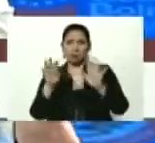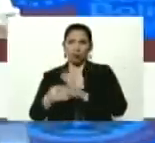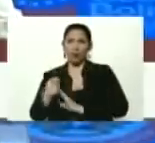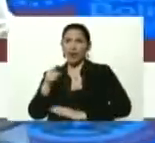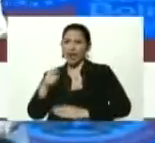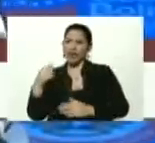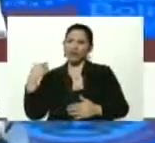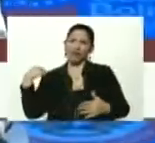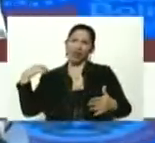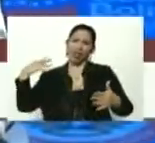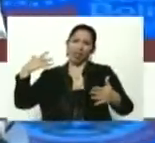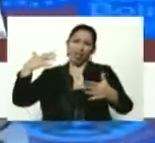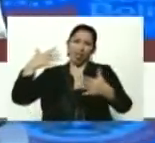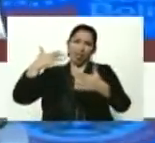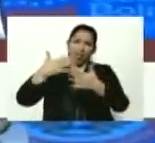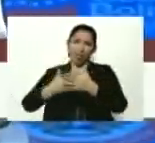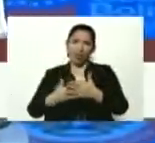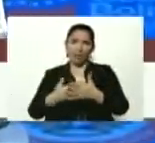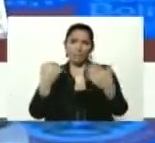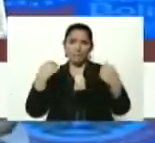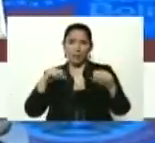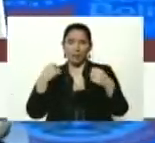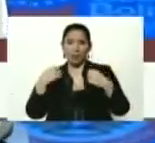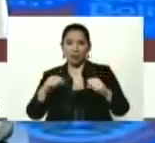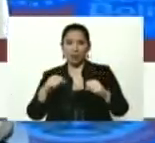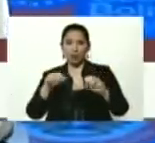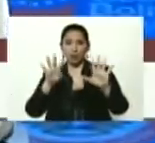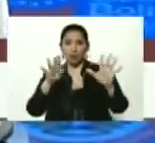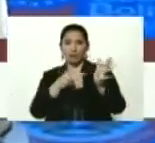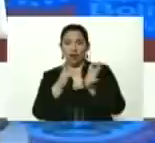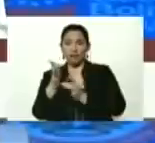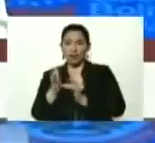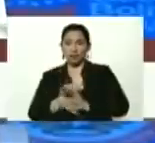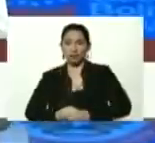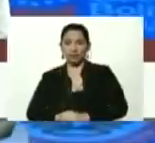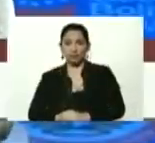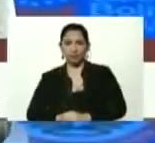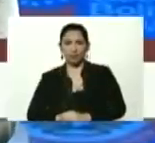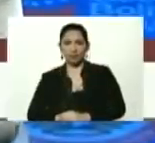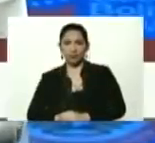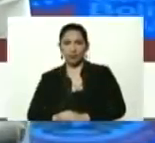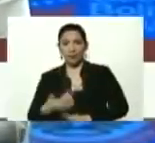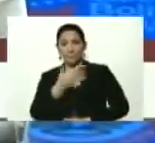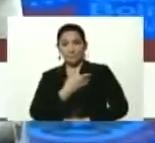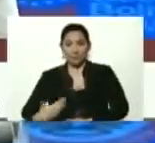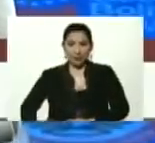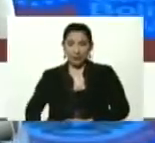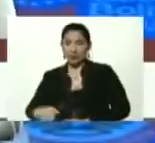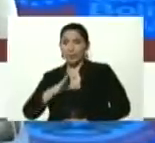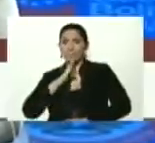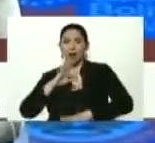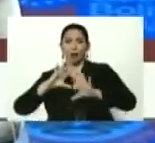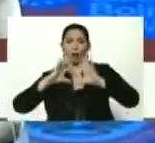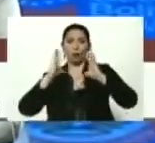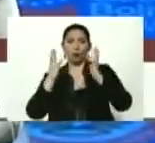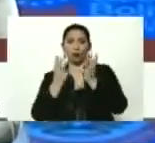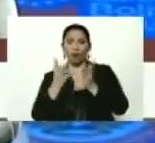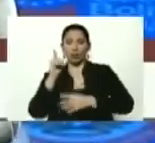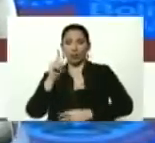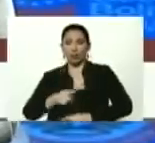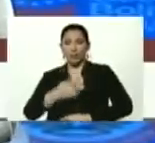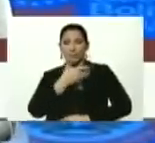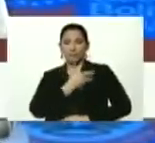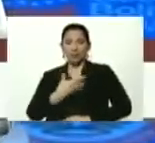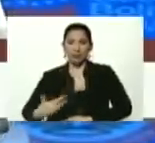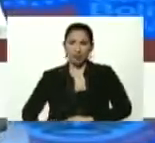se venía preparando. Y por ello, el 9 de abril, tanto el presidente del Banco Mundial como el presidente,